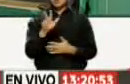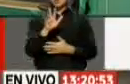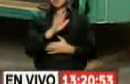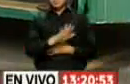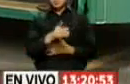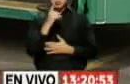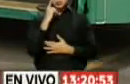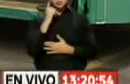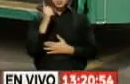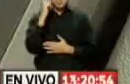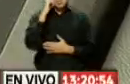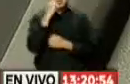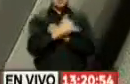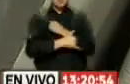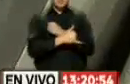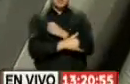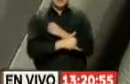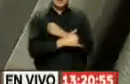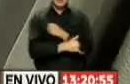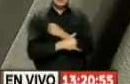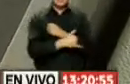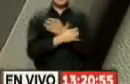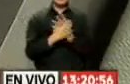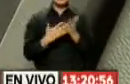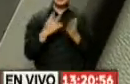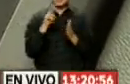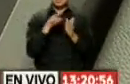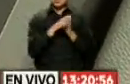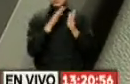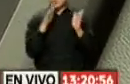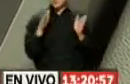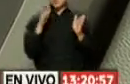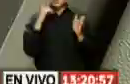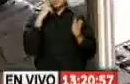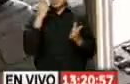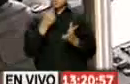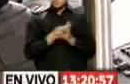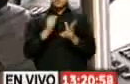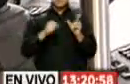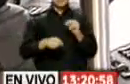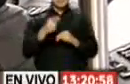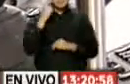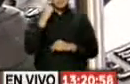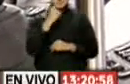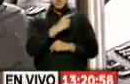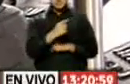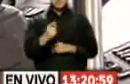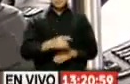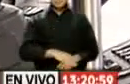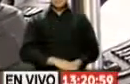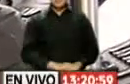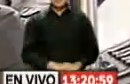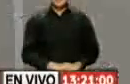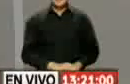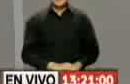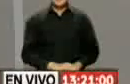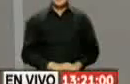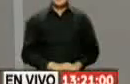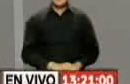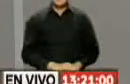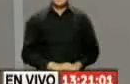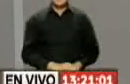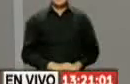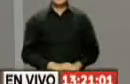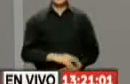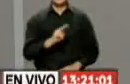que provienen del gobierno chino serán probadas en la ciudad por 2 meses con opción a compra. Valeria Villarruel, Telediario.